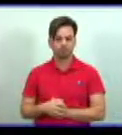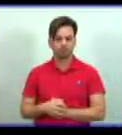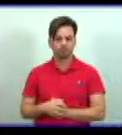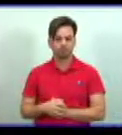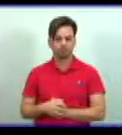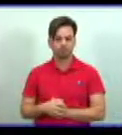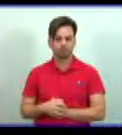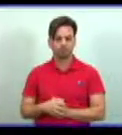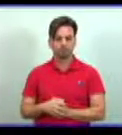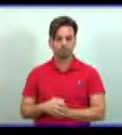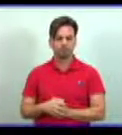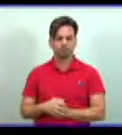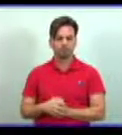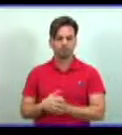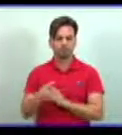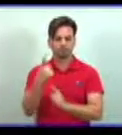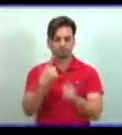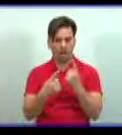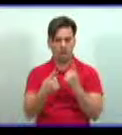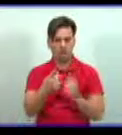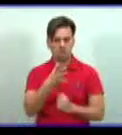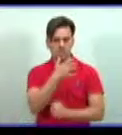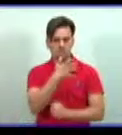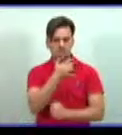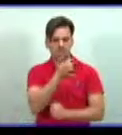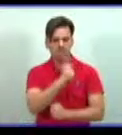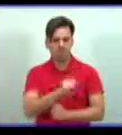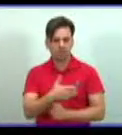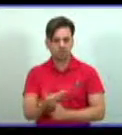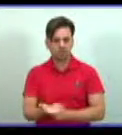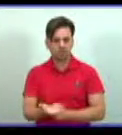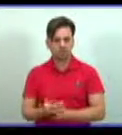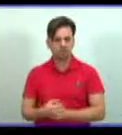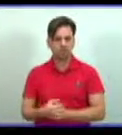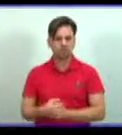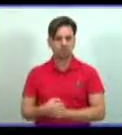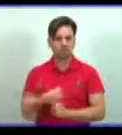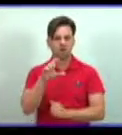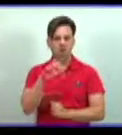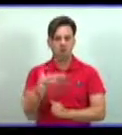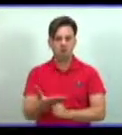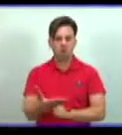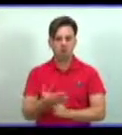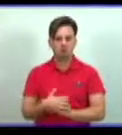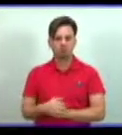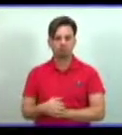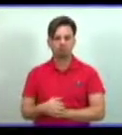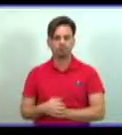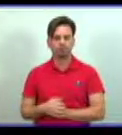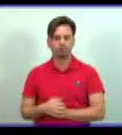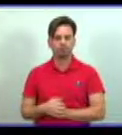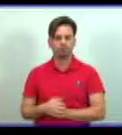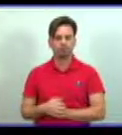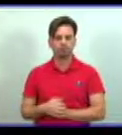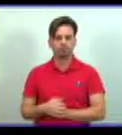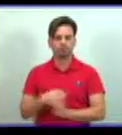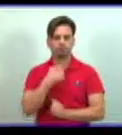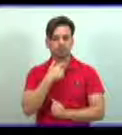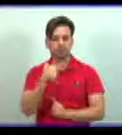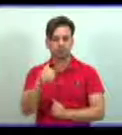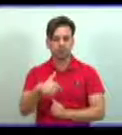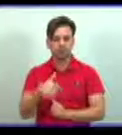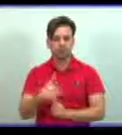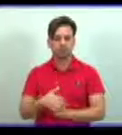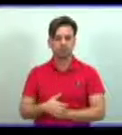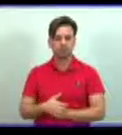que pudiera parecer tan sencillo como los aerosoles, incluso esos desodorantes que a veces